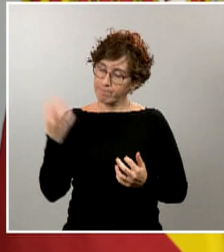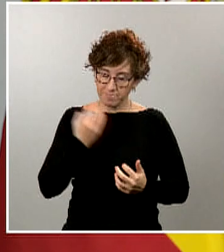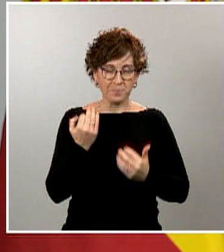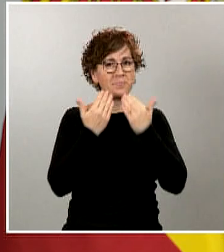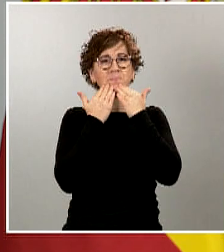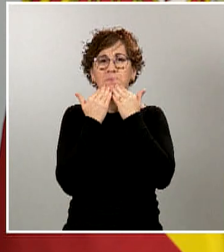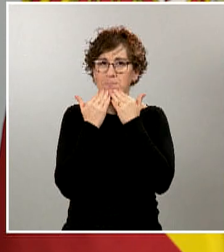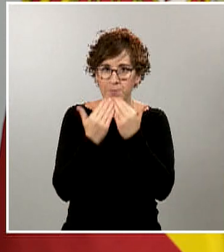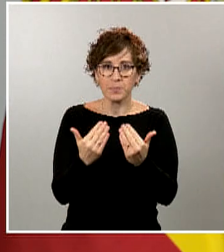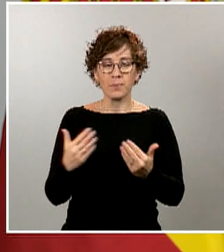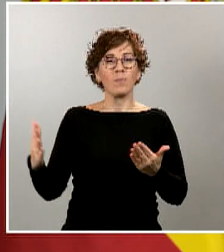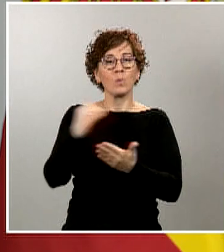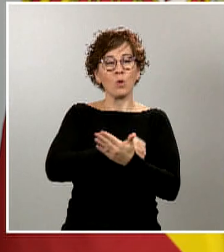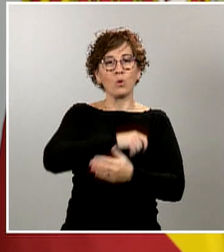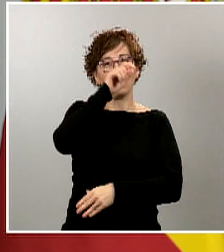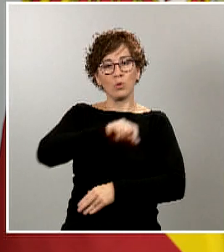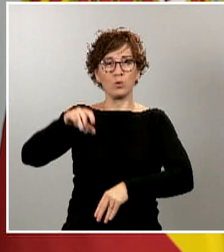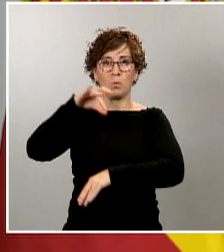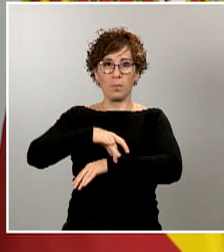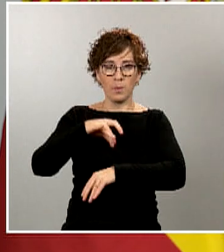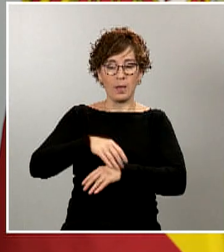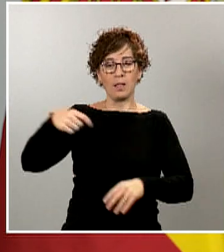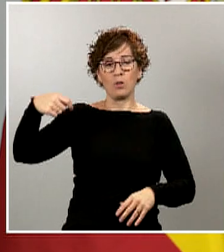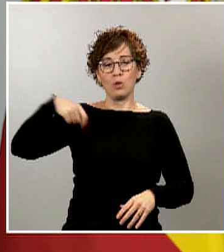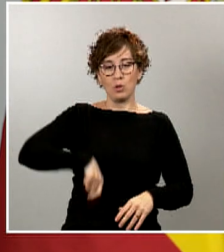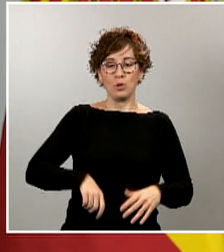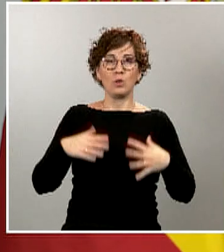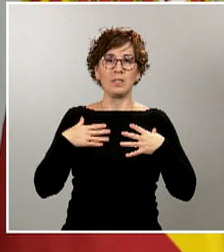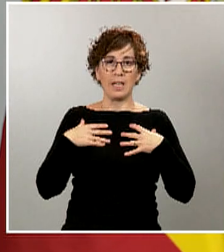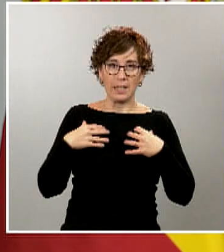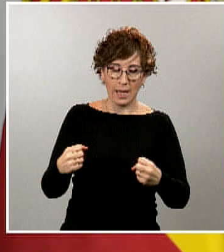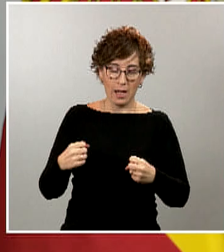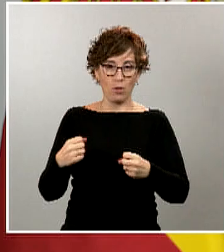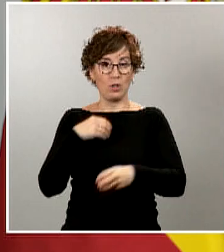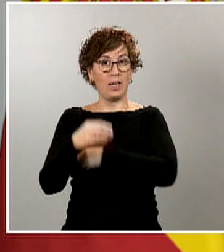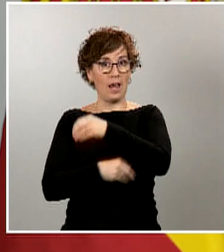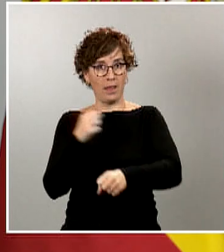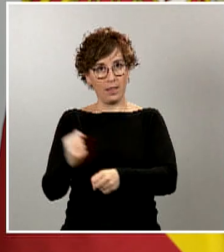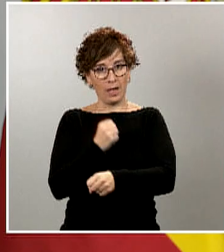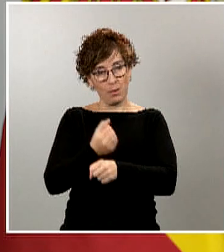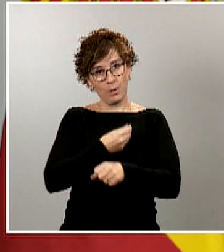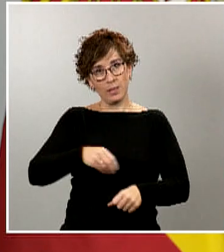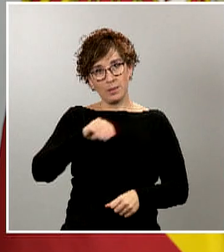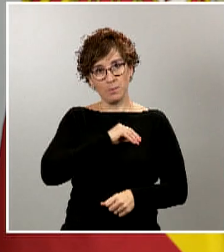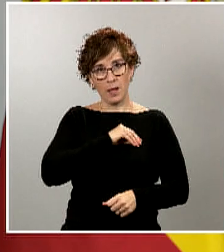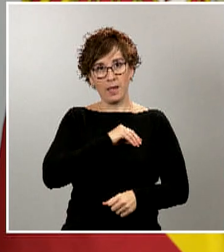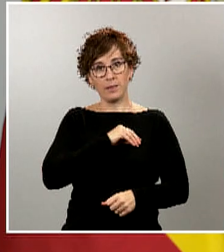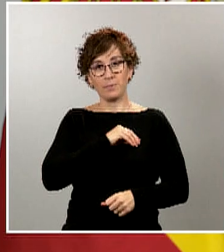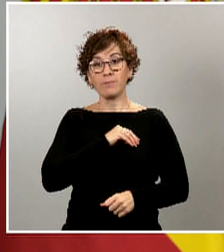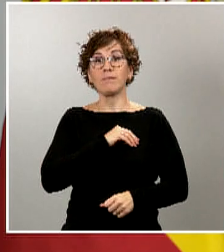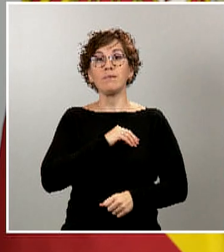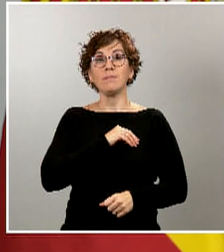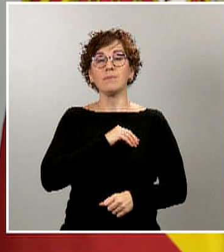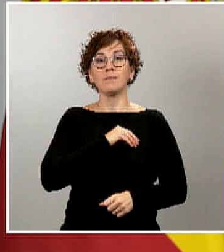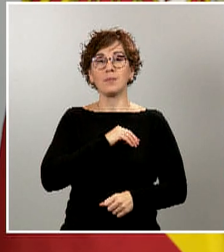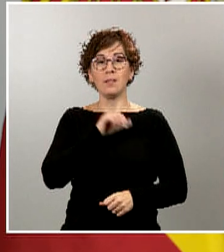los médicos, los sanitarios, a todos los que realizan trabajos en España, a todos los, empezando por los niños y a los hombres y mujeres que